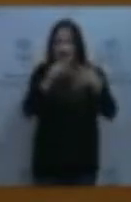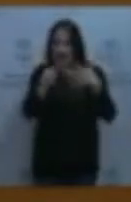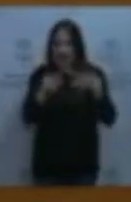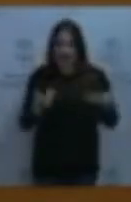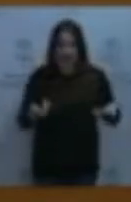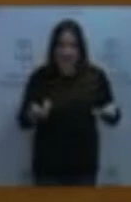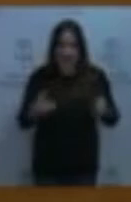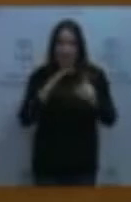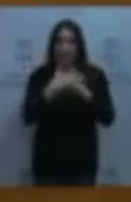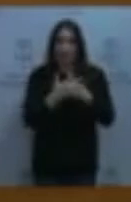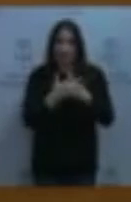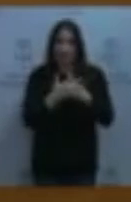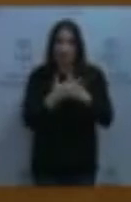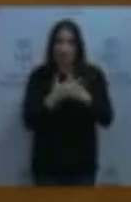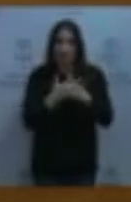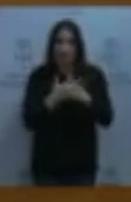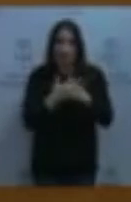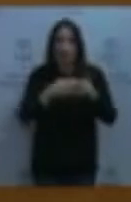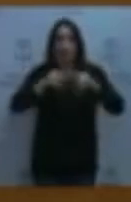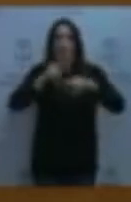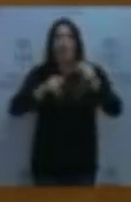que realmente sucedió en esta obra.